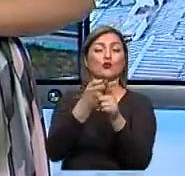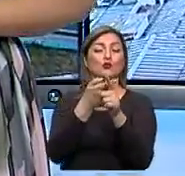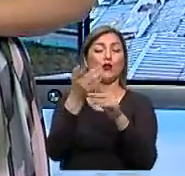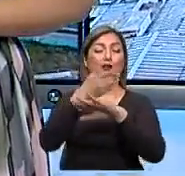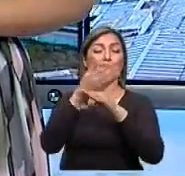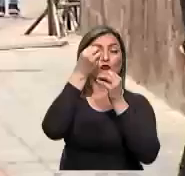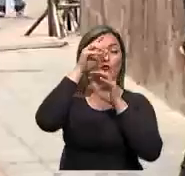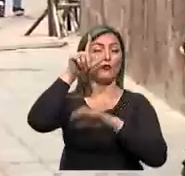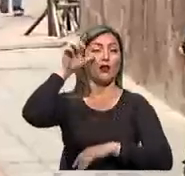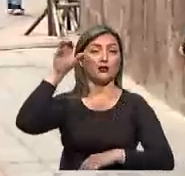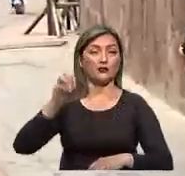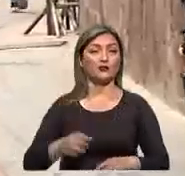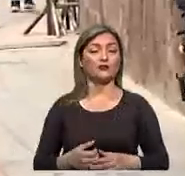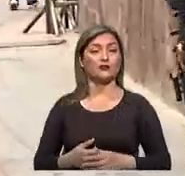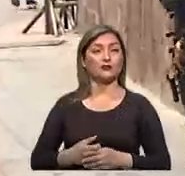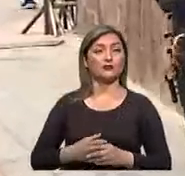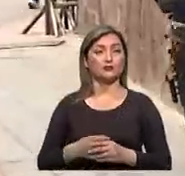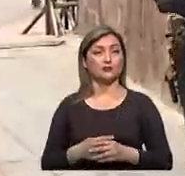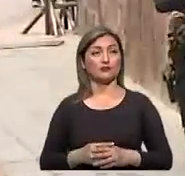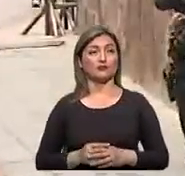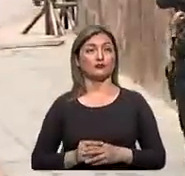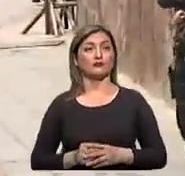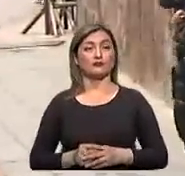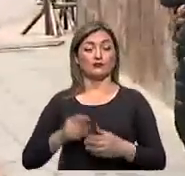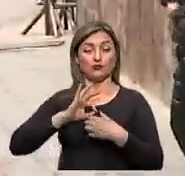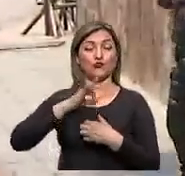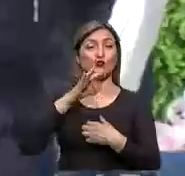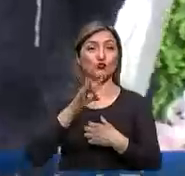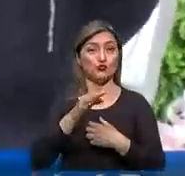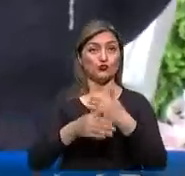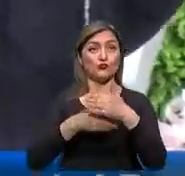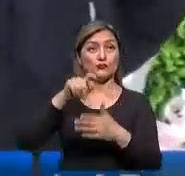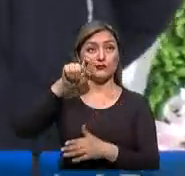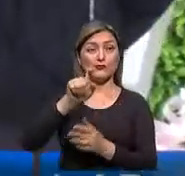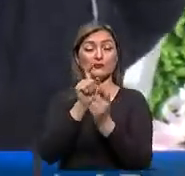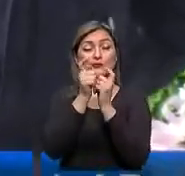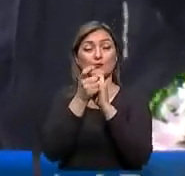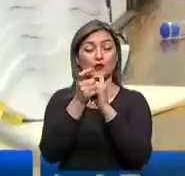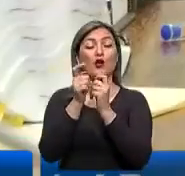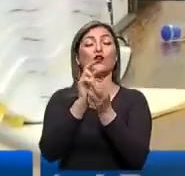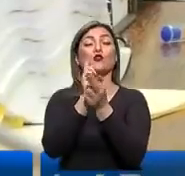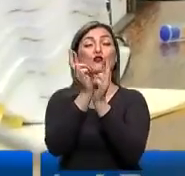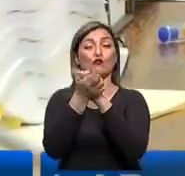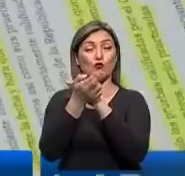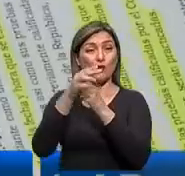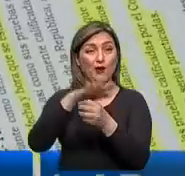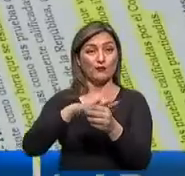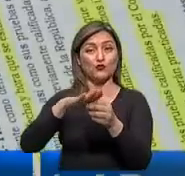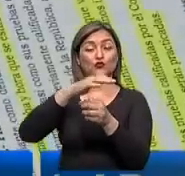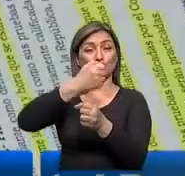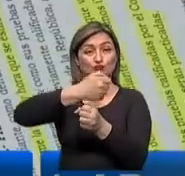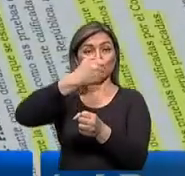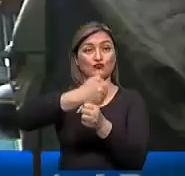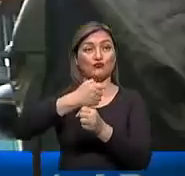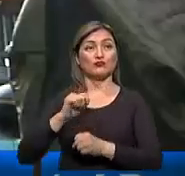presidente Lasso. A partir de la pandemia se aceleró la necesidad de cambios y reformas en el ámbito laboral. Una de estas